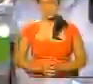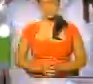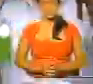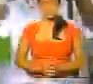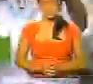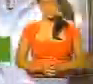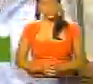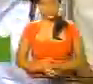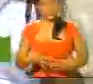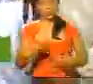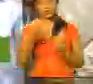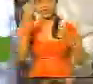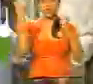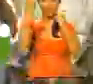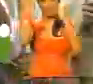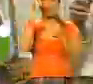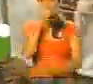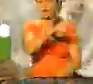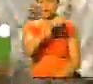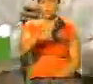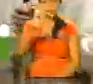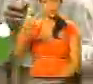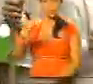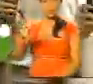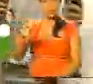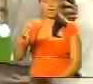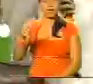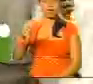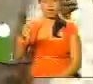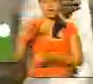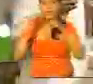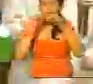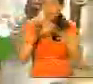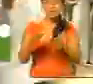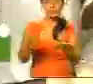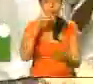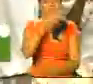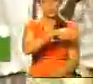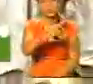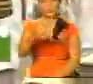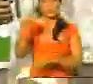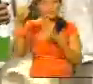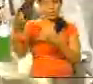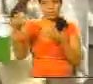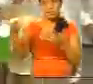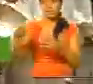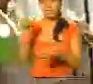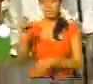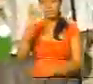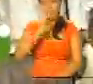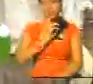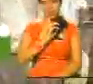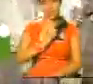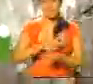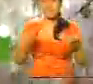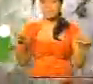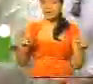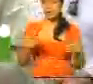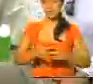gloria de nuestro pueblo, con las bendiciones de nuestro pueblo. Y sin